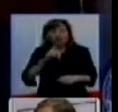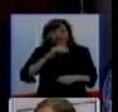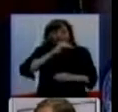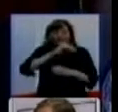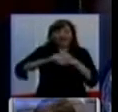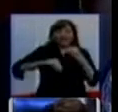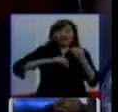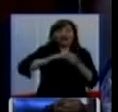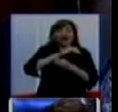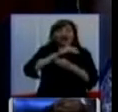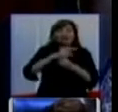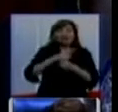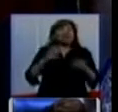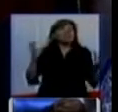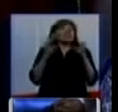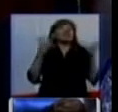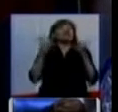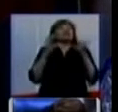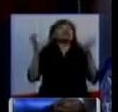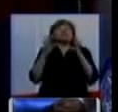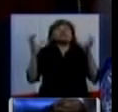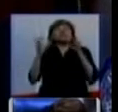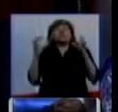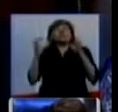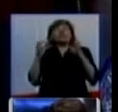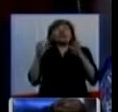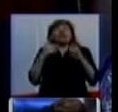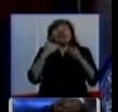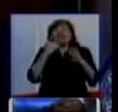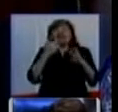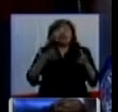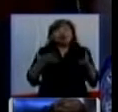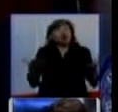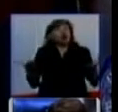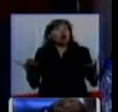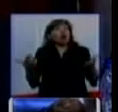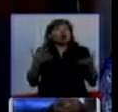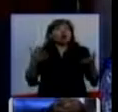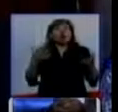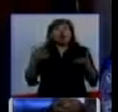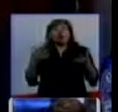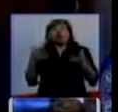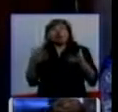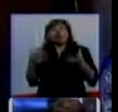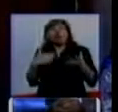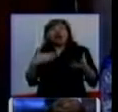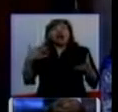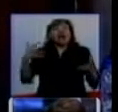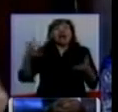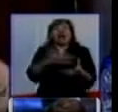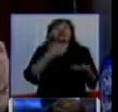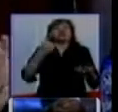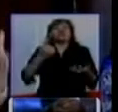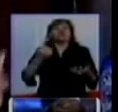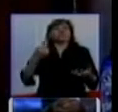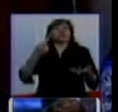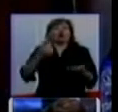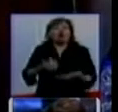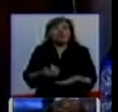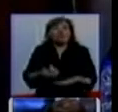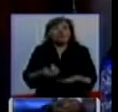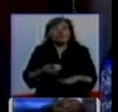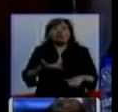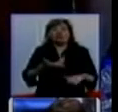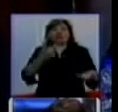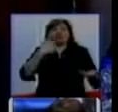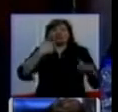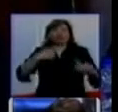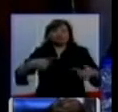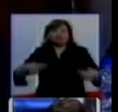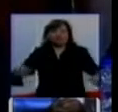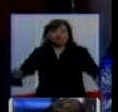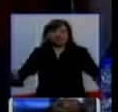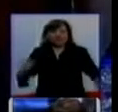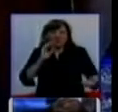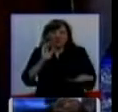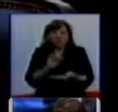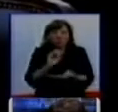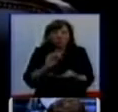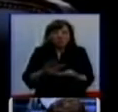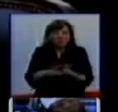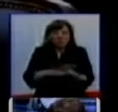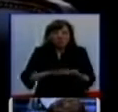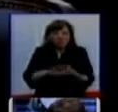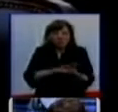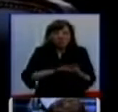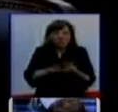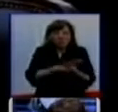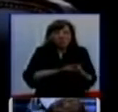familias, desesperadas por tener un hijo, terminen cometiendo actos ilegales y beneficiando